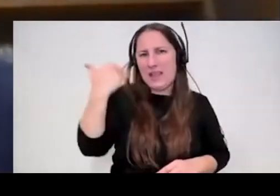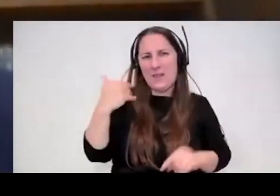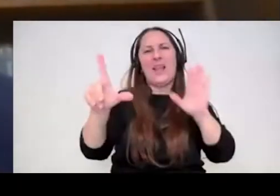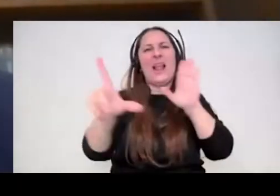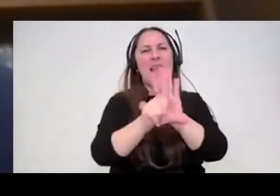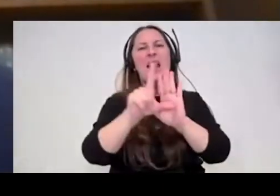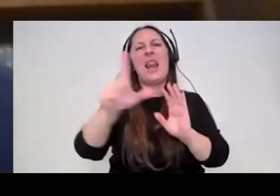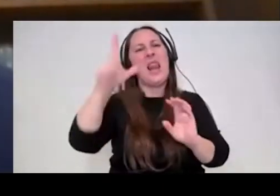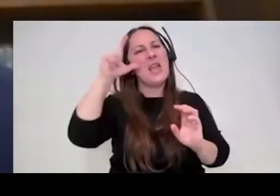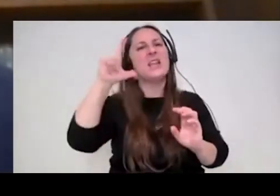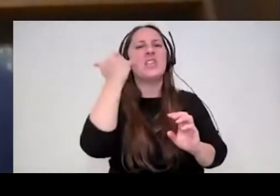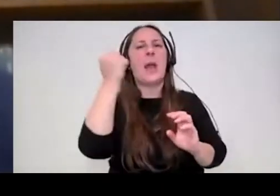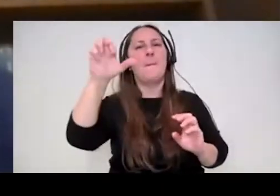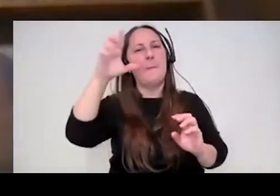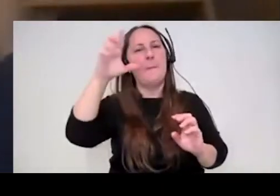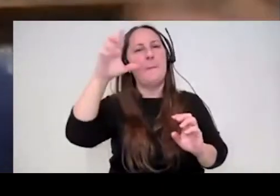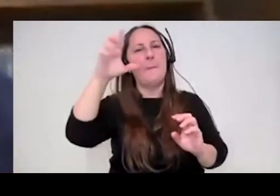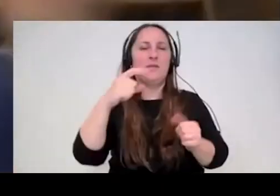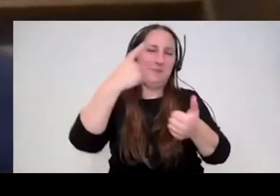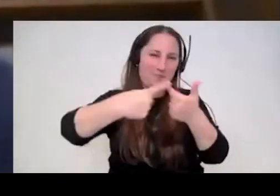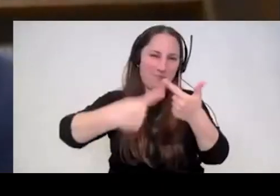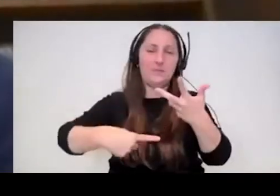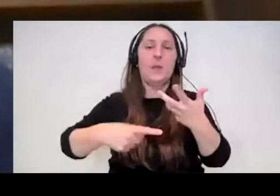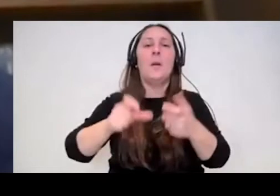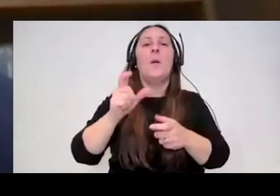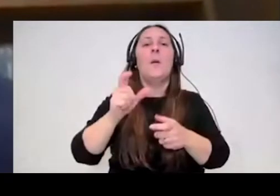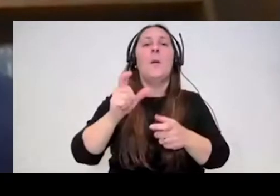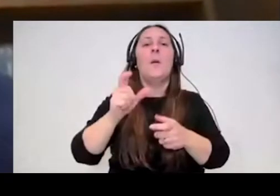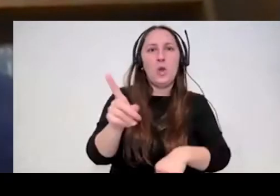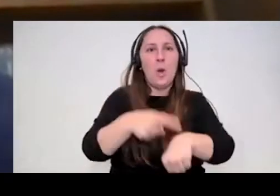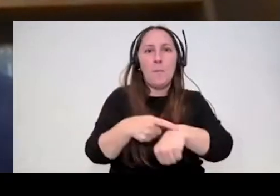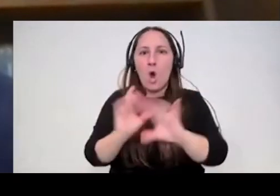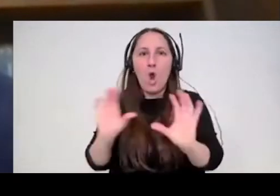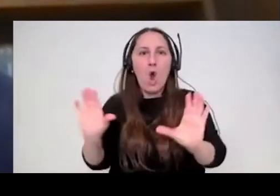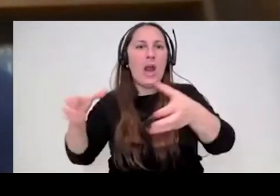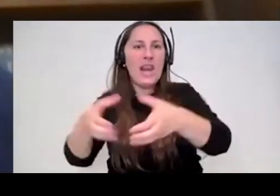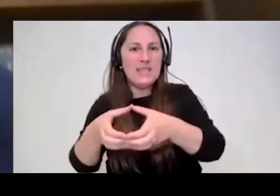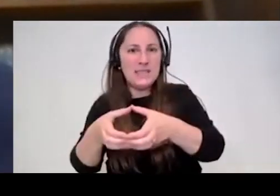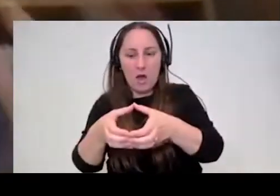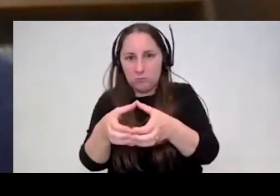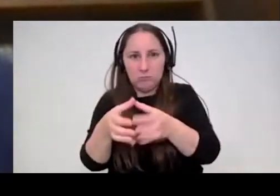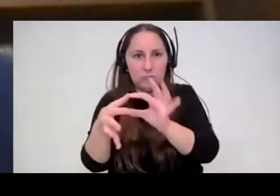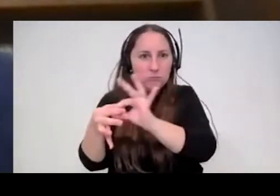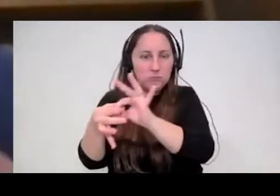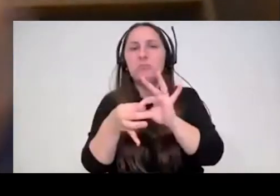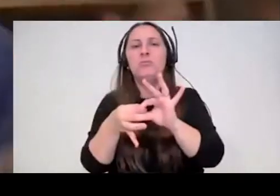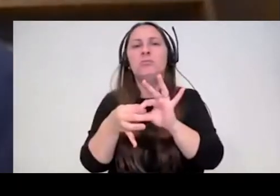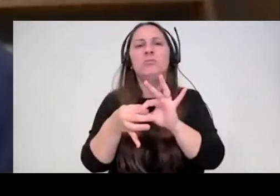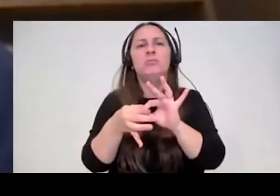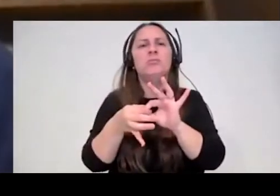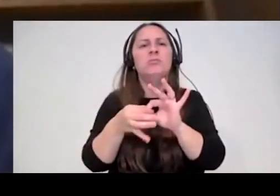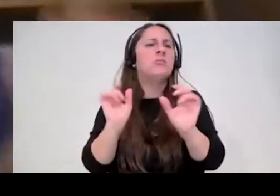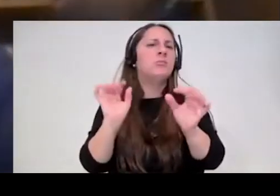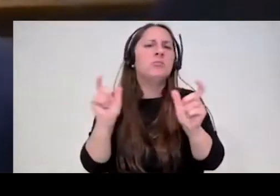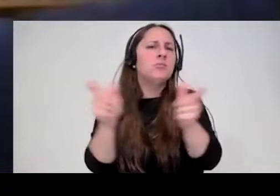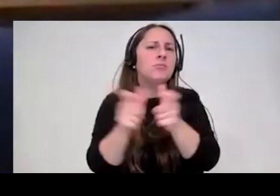ley de las Combination Acts, ¿no?, que cuando los prohibieron por nuclearse, ¿Con quién se reunían? Y con el que tenían